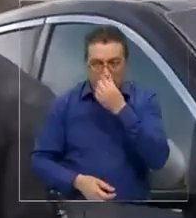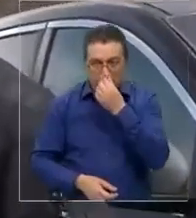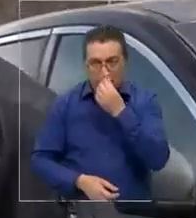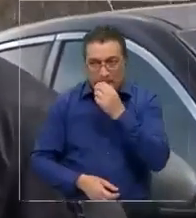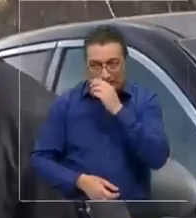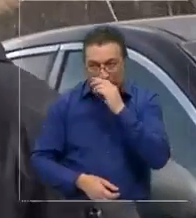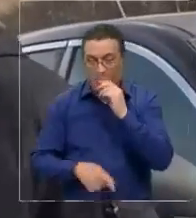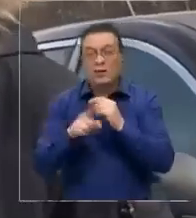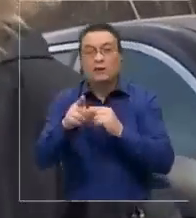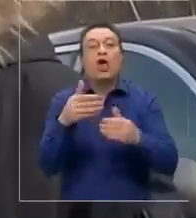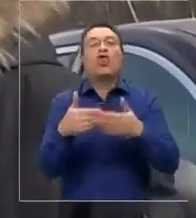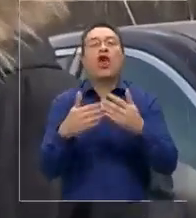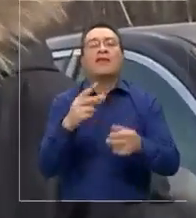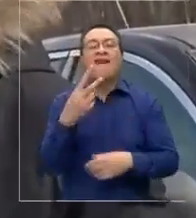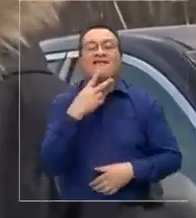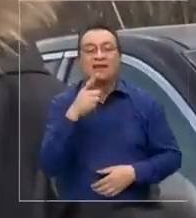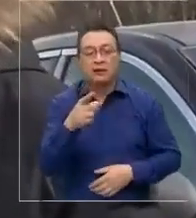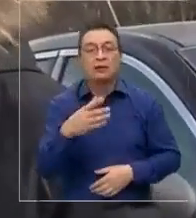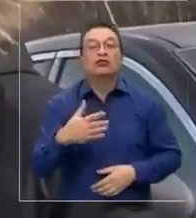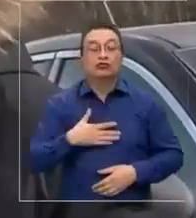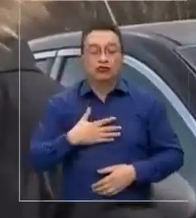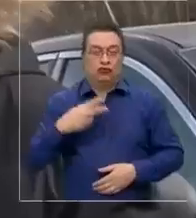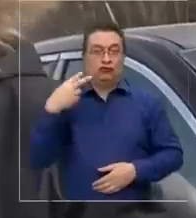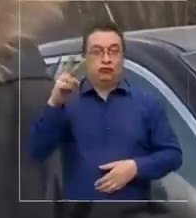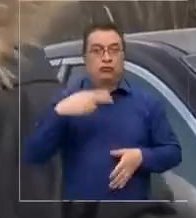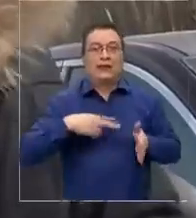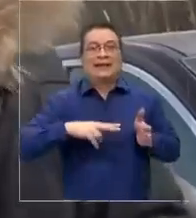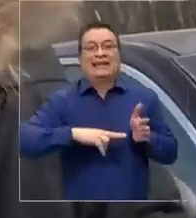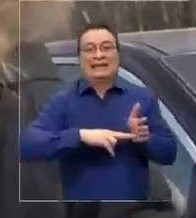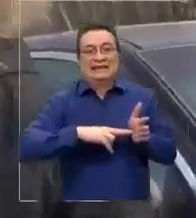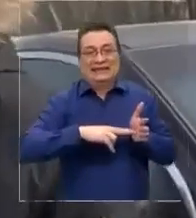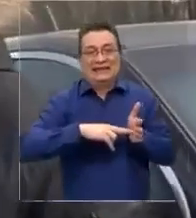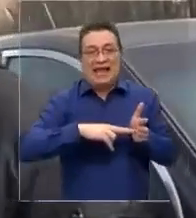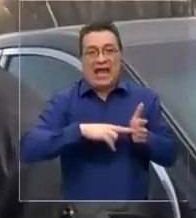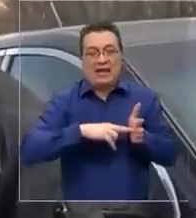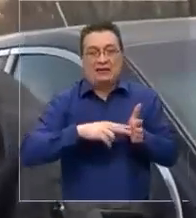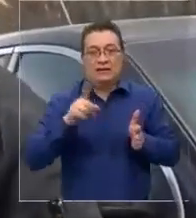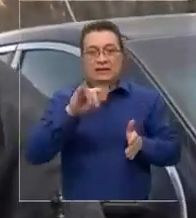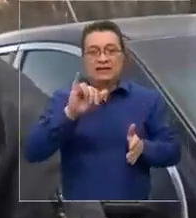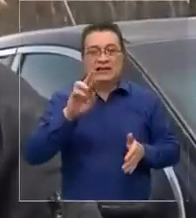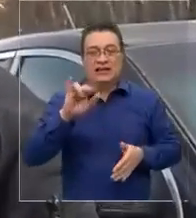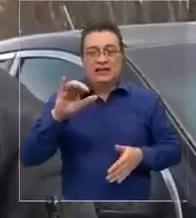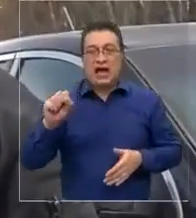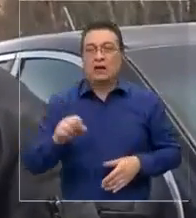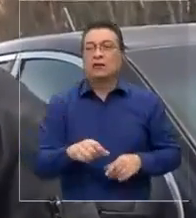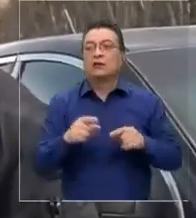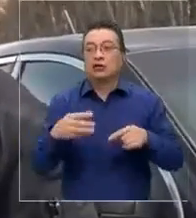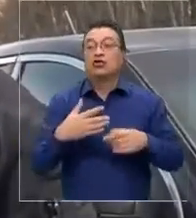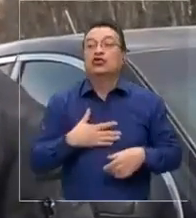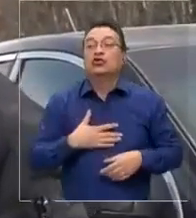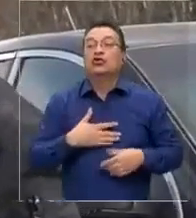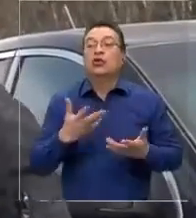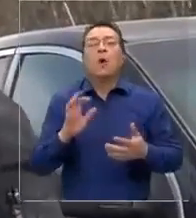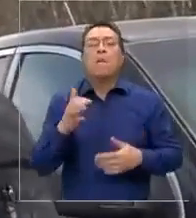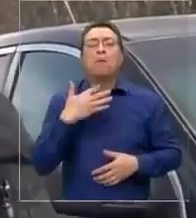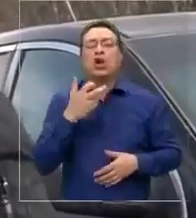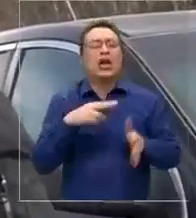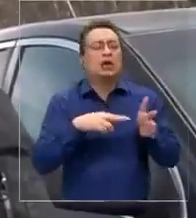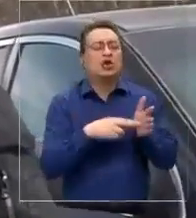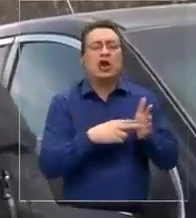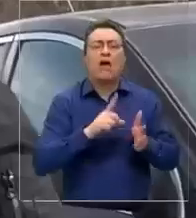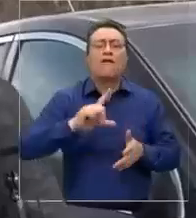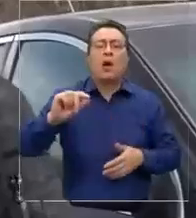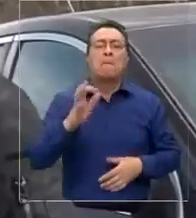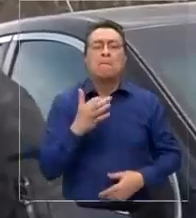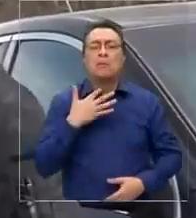Originally, where are you from? ¿De dónde eres originalmente? I'm from Syria. Él es de Siria. Why did you left Syria in the first place? ¿Por qué te fuiste de Siria en primer